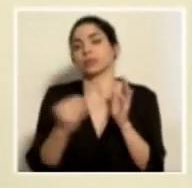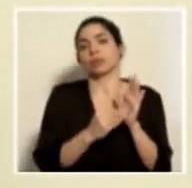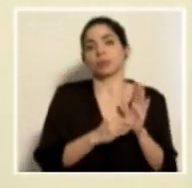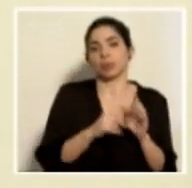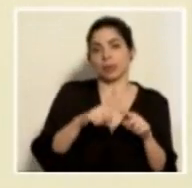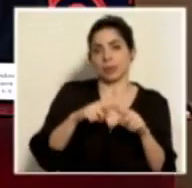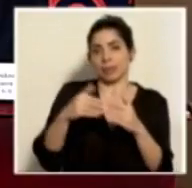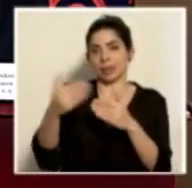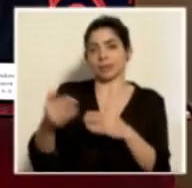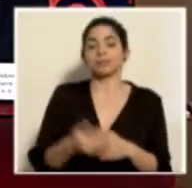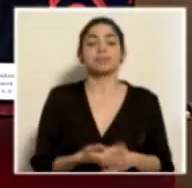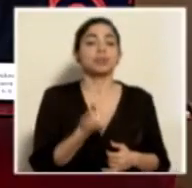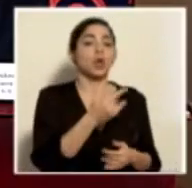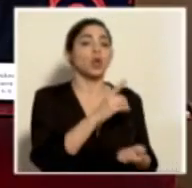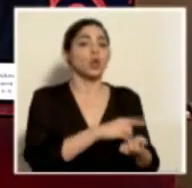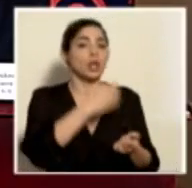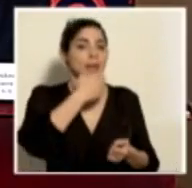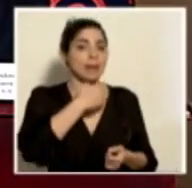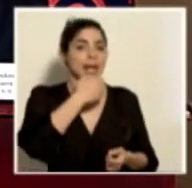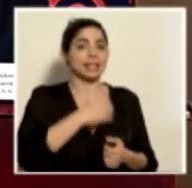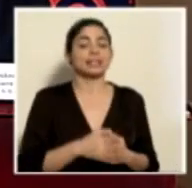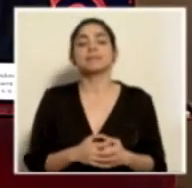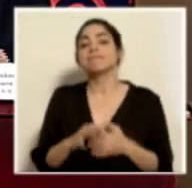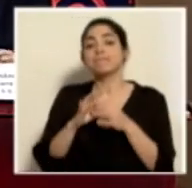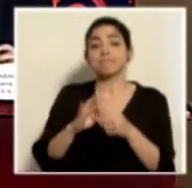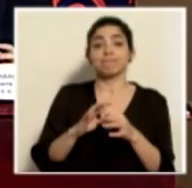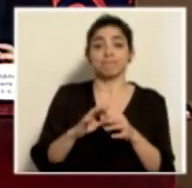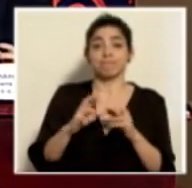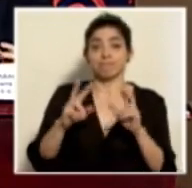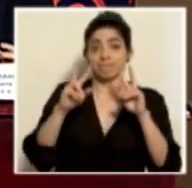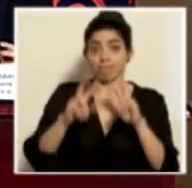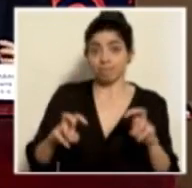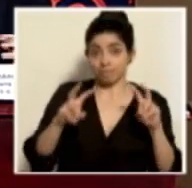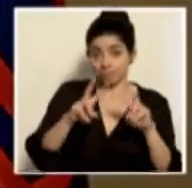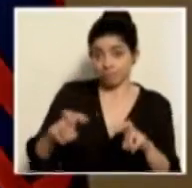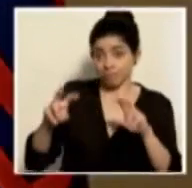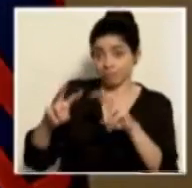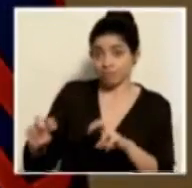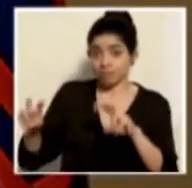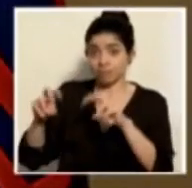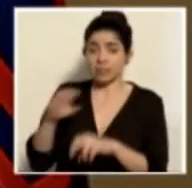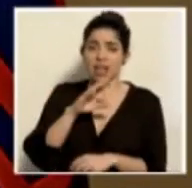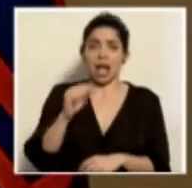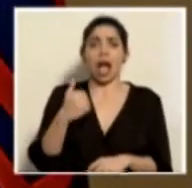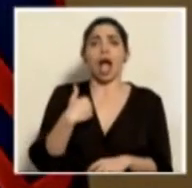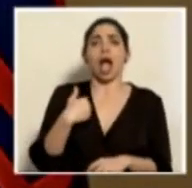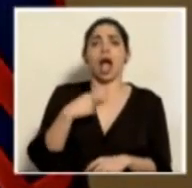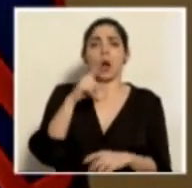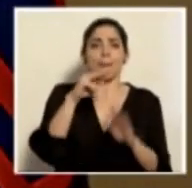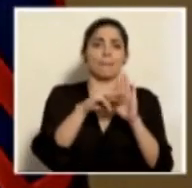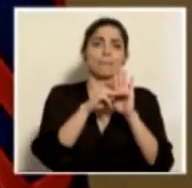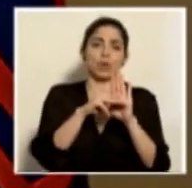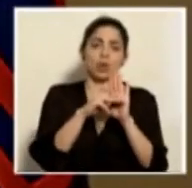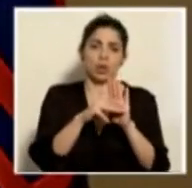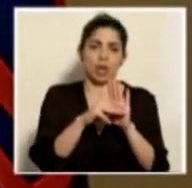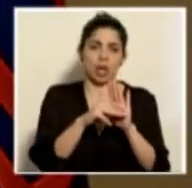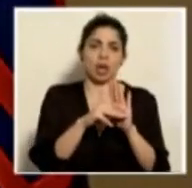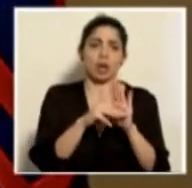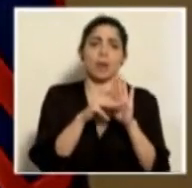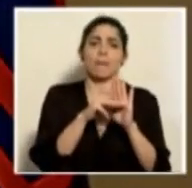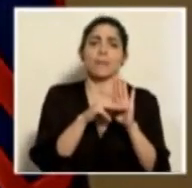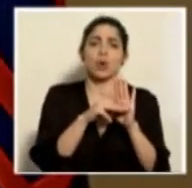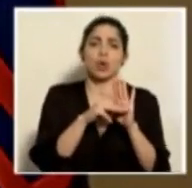Doctor Macaya. Sí, con respecto a las pruebas, la Caja tiene implementado un modelo que es básicamente